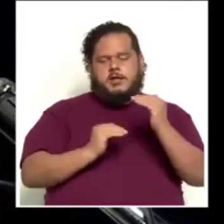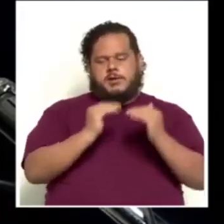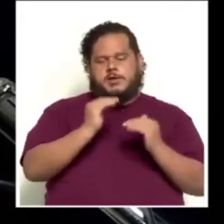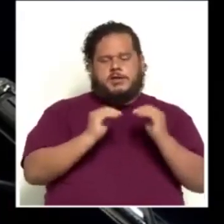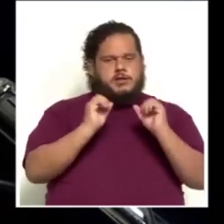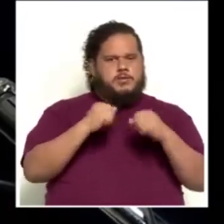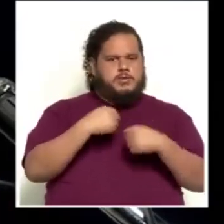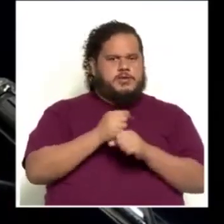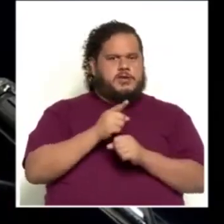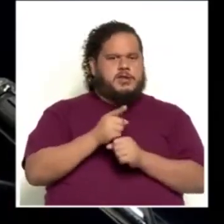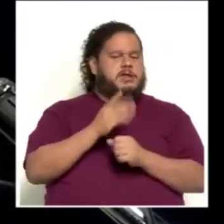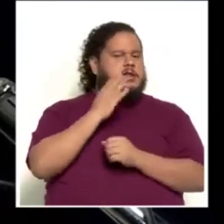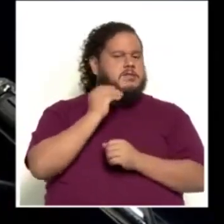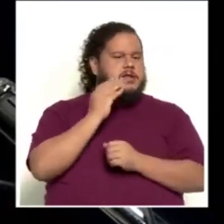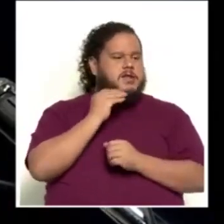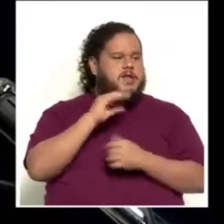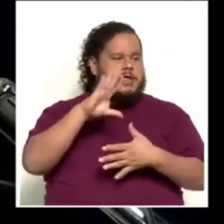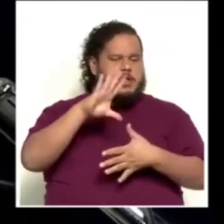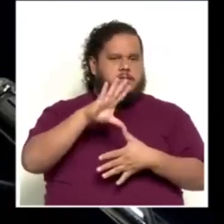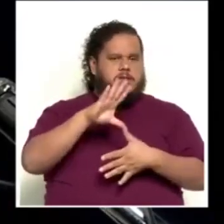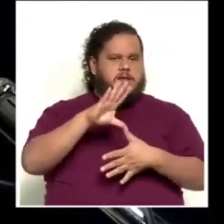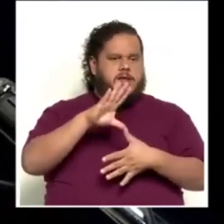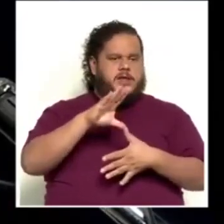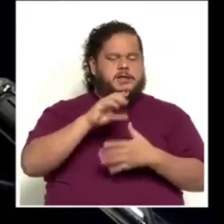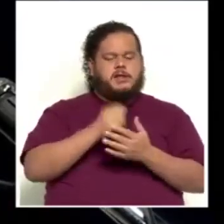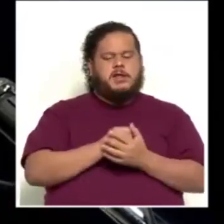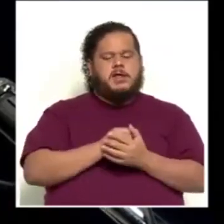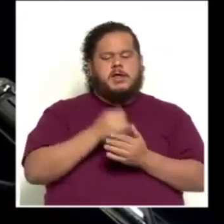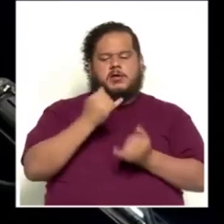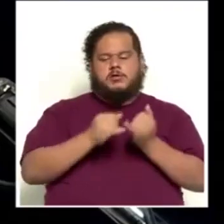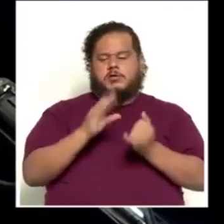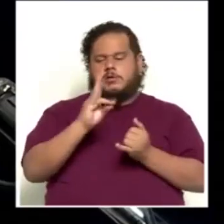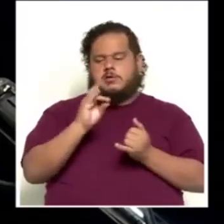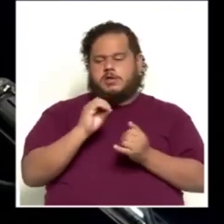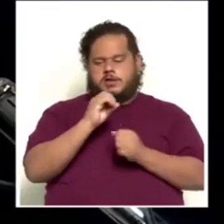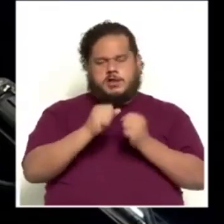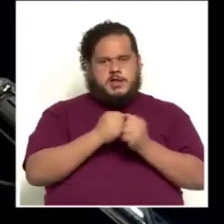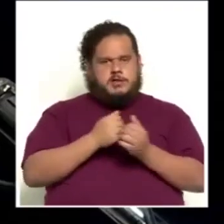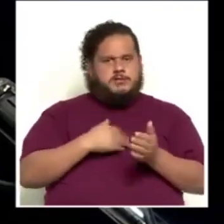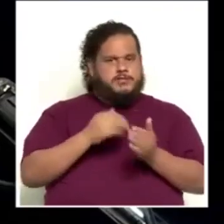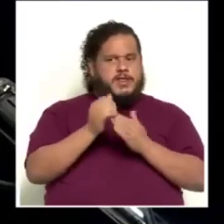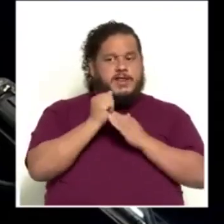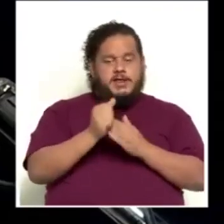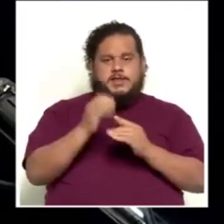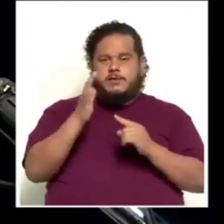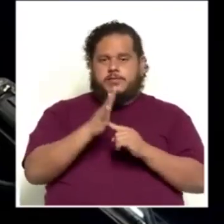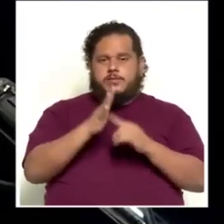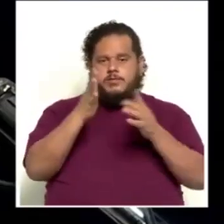de esa experiencia en América Latina, al menos en los últimos 70 años, y es que el líder populista